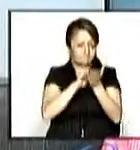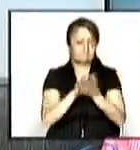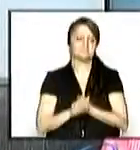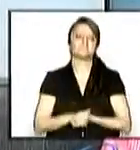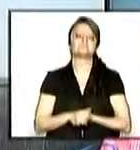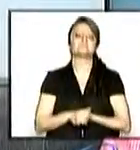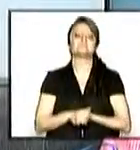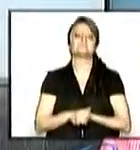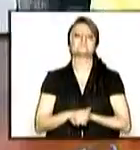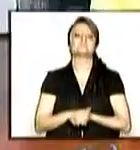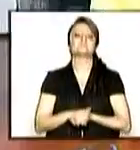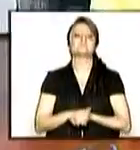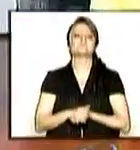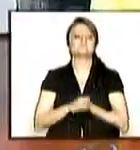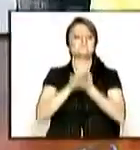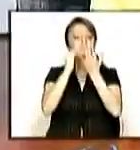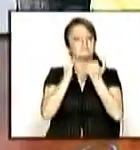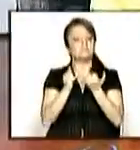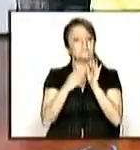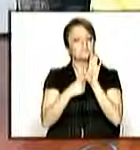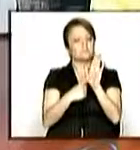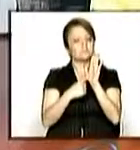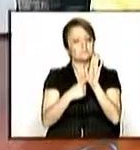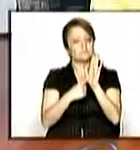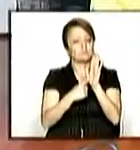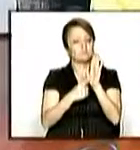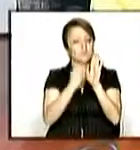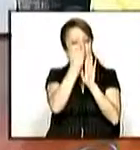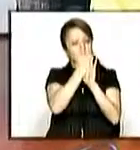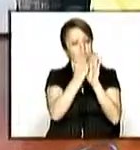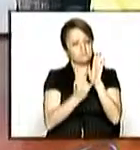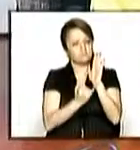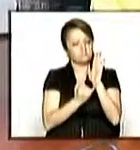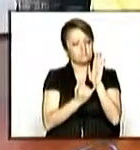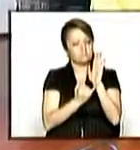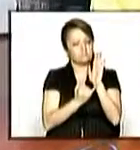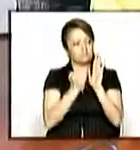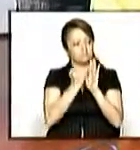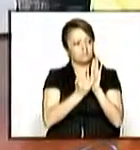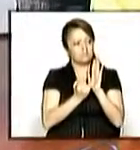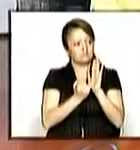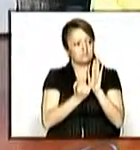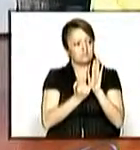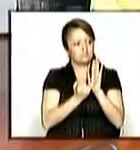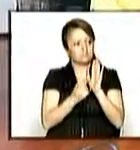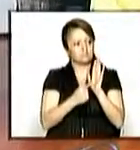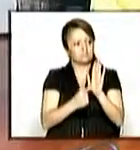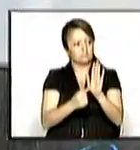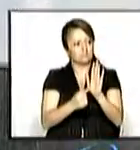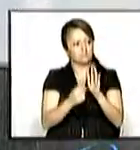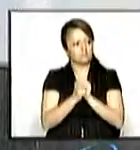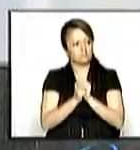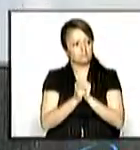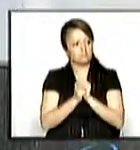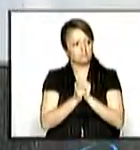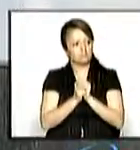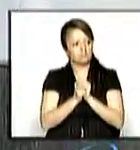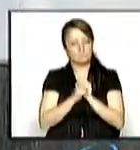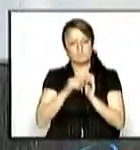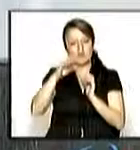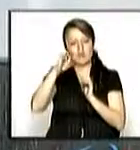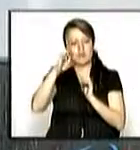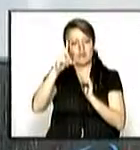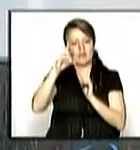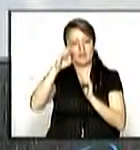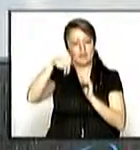Bueno, vamos a mostrar unas imágenes de zonas edéntulas. Una zona edéntula, como su nombre lo dice, es una